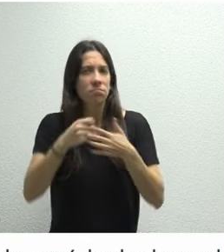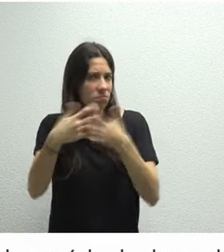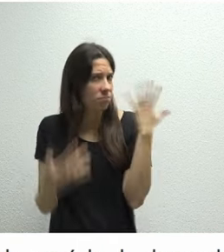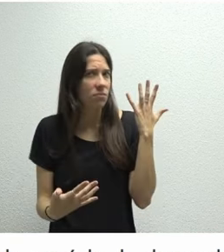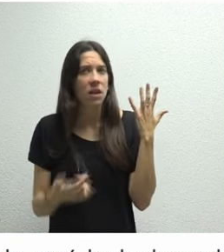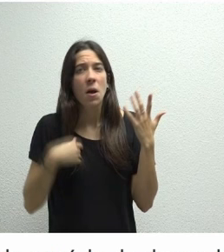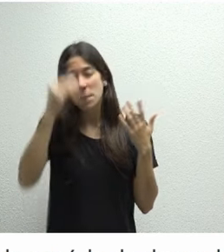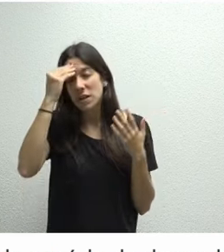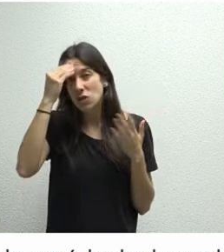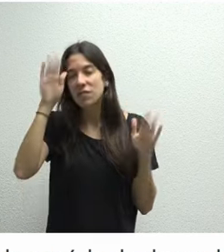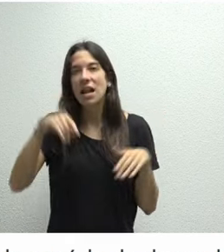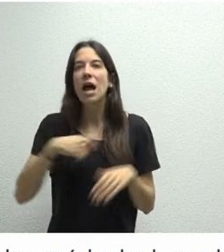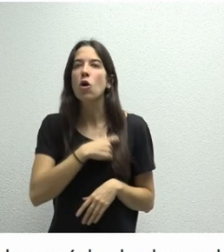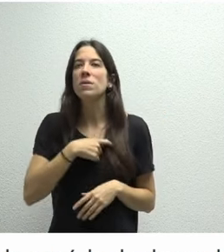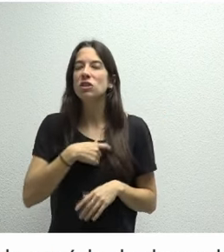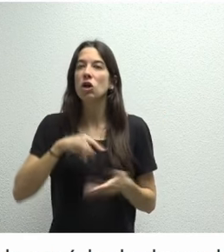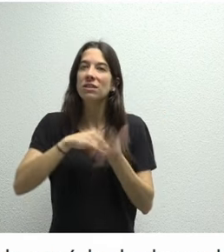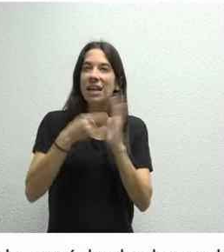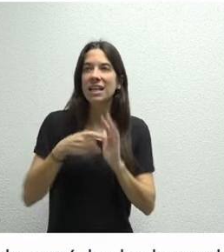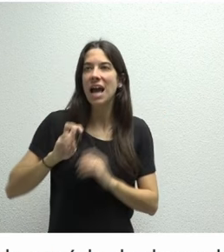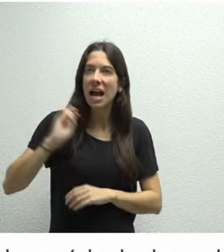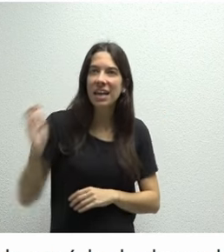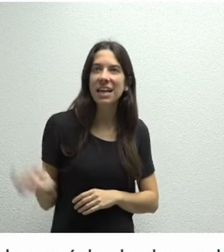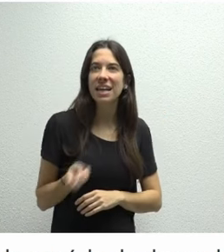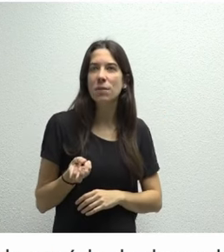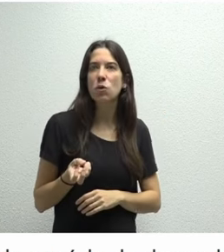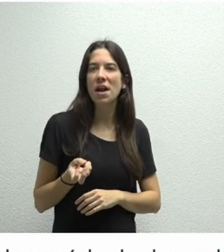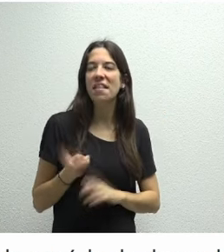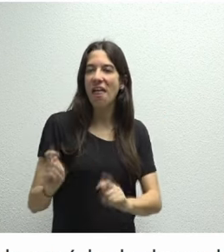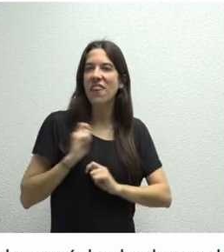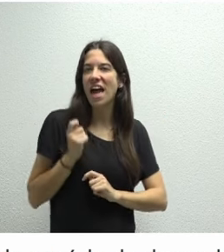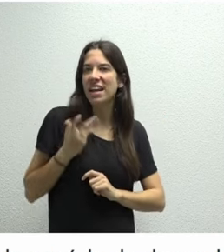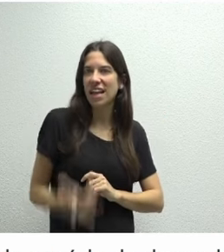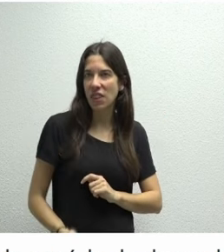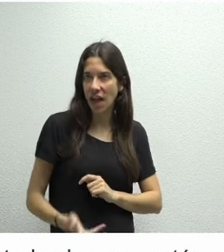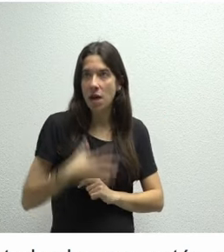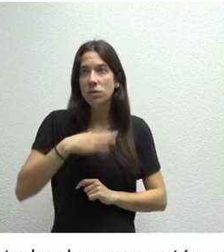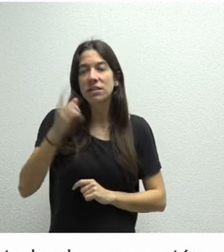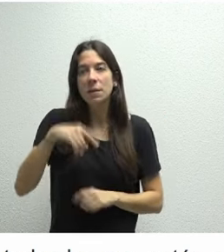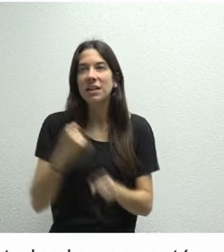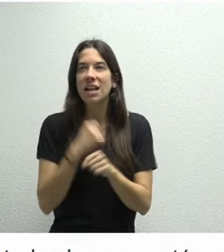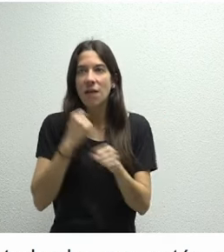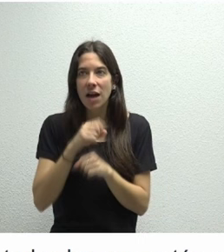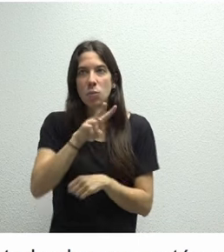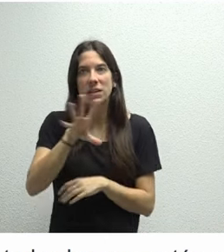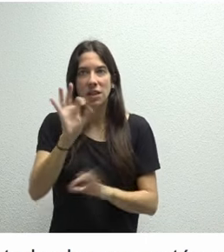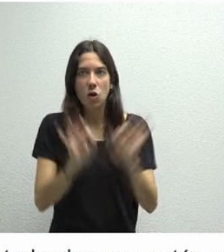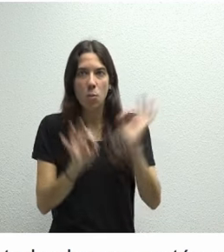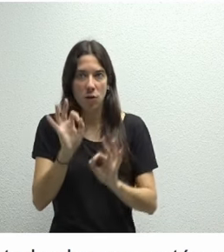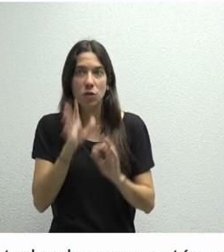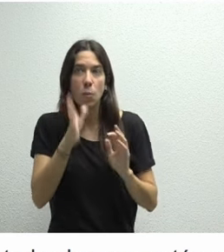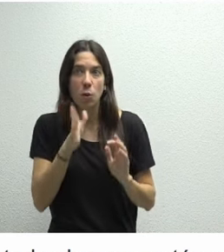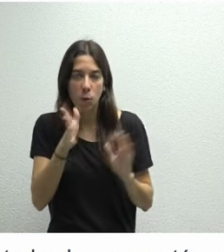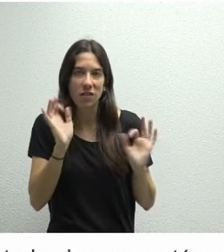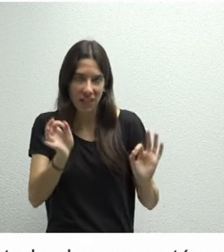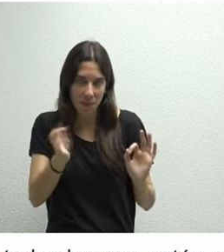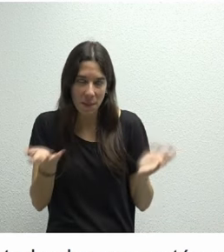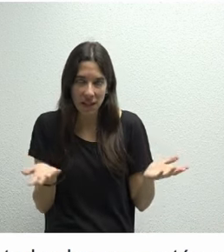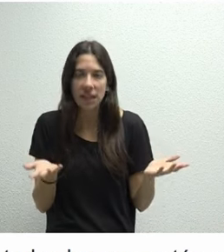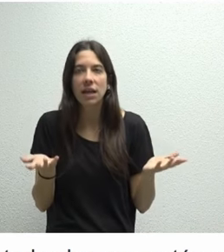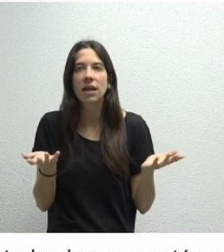técnica viene de esa pluralidad y la posibilidad de trabajar en ese 25% eh Porque efectivamente